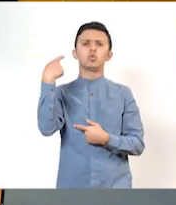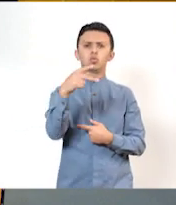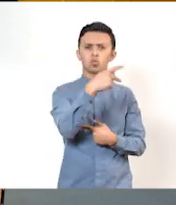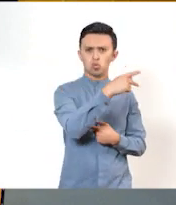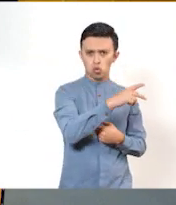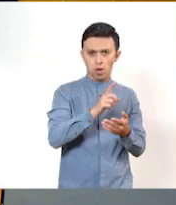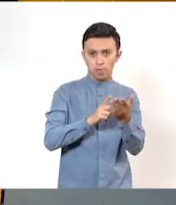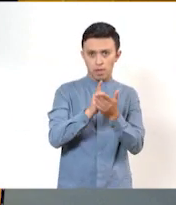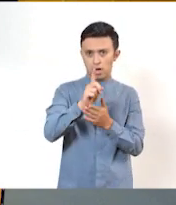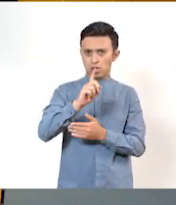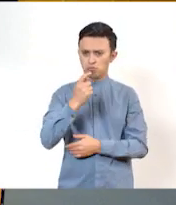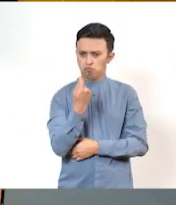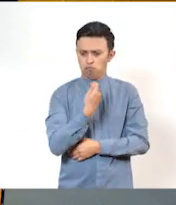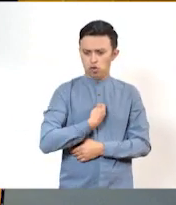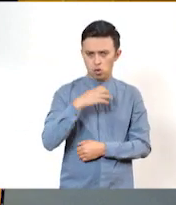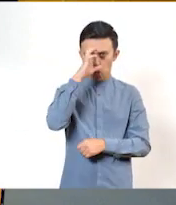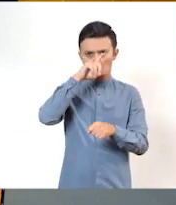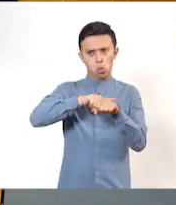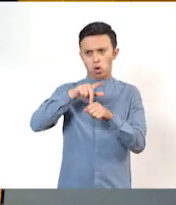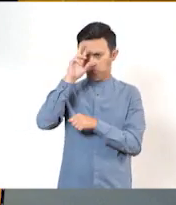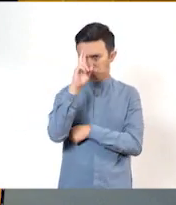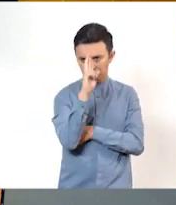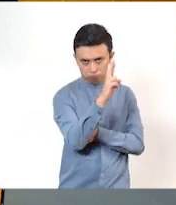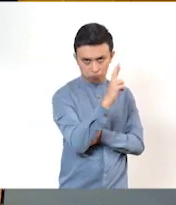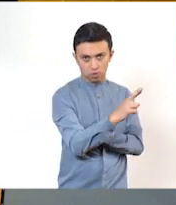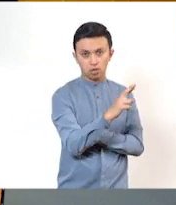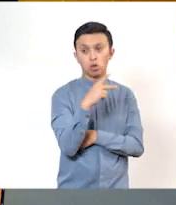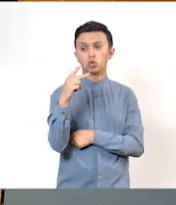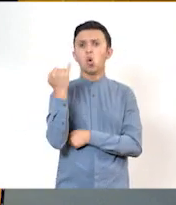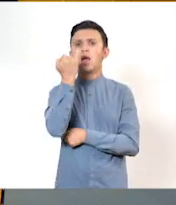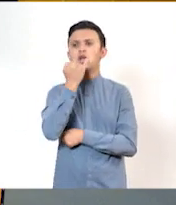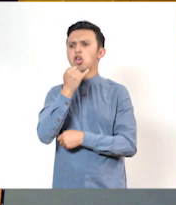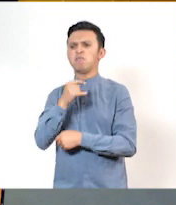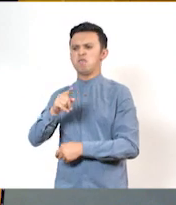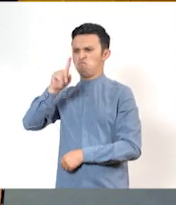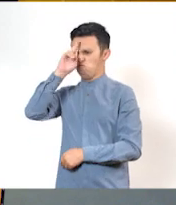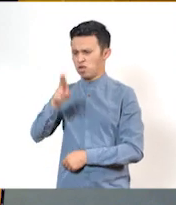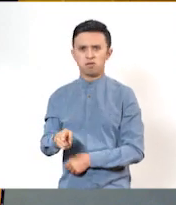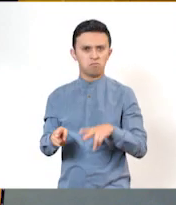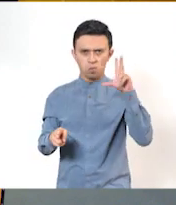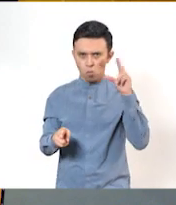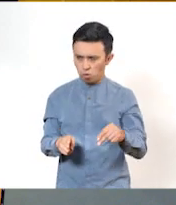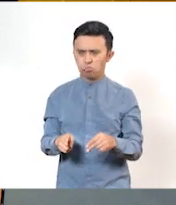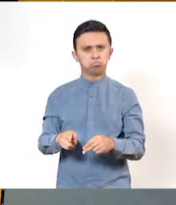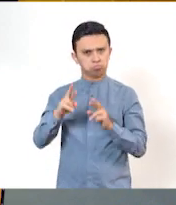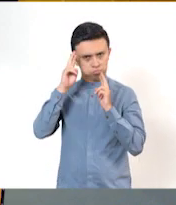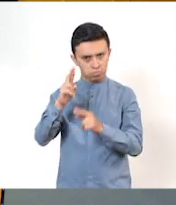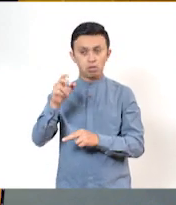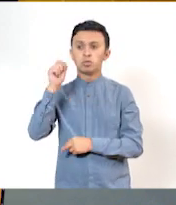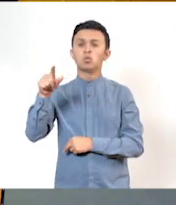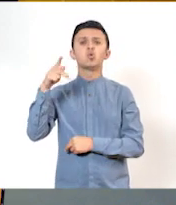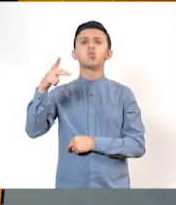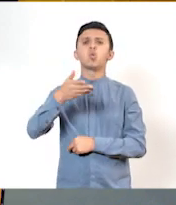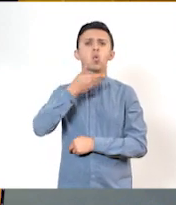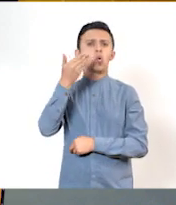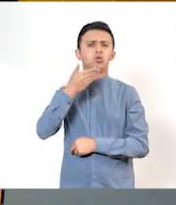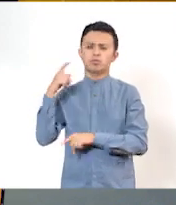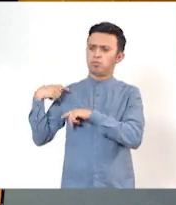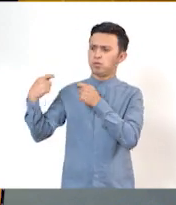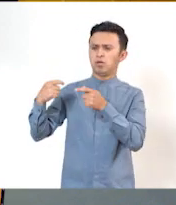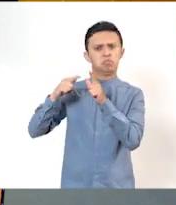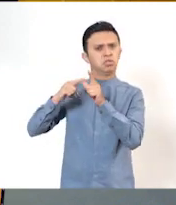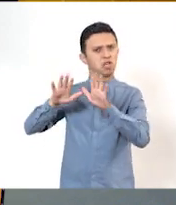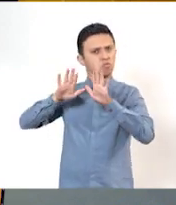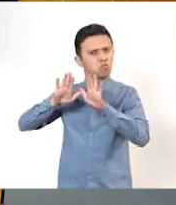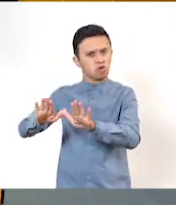su derecho a su identidad cultural, que nada les impida hablar su lengua y conservar sus tradiciones y costumbres. Y por supuesto,